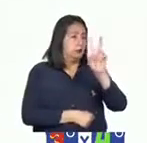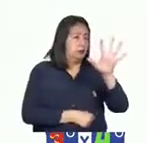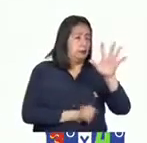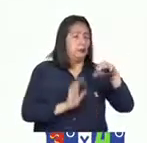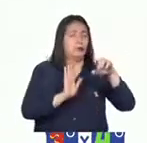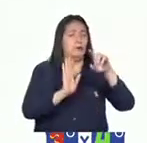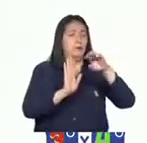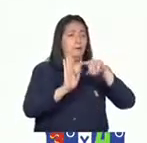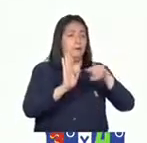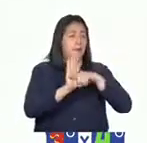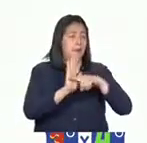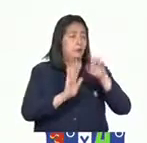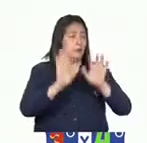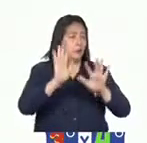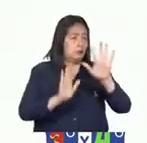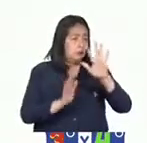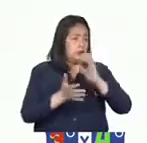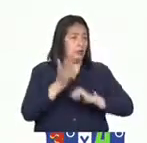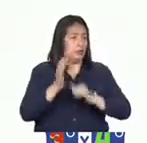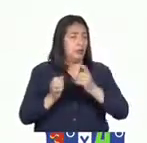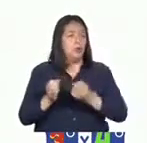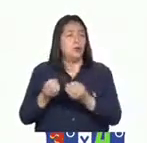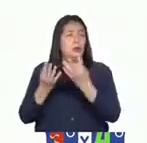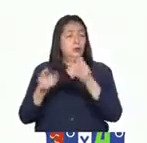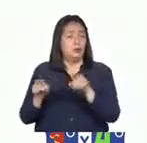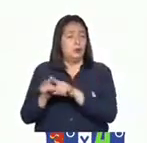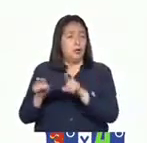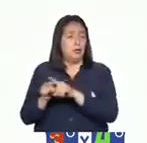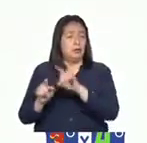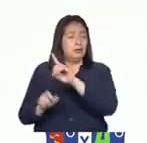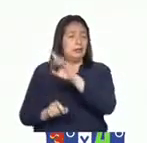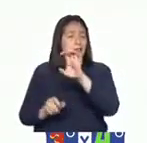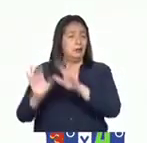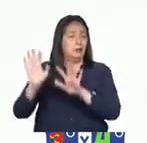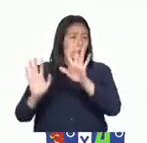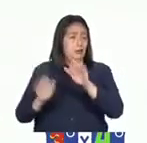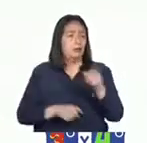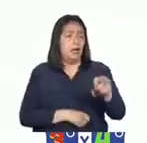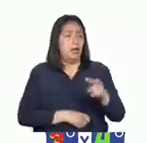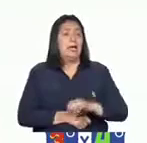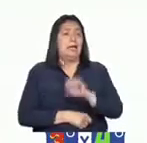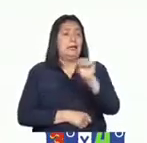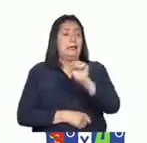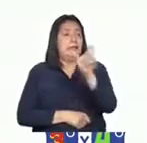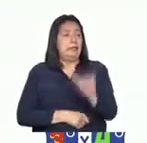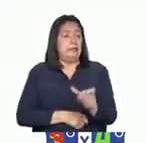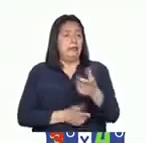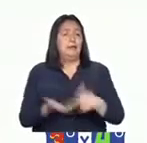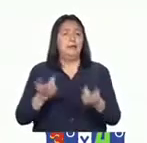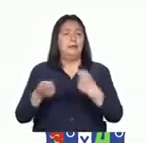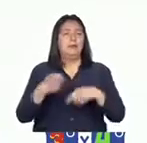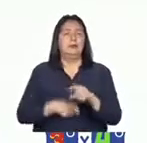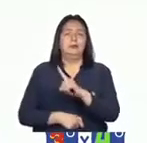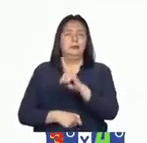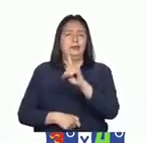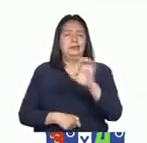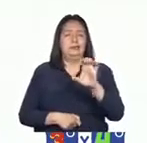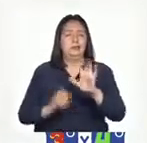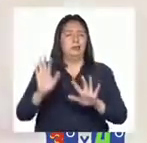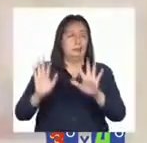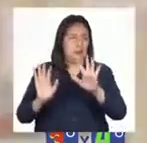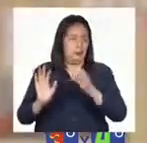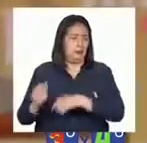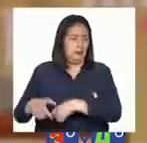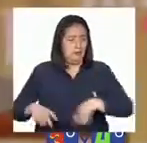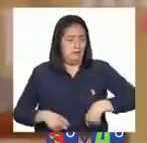125 menos 15 es igual a 110. Entonces, Sisa vendió 110 fajas.